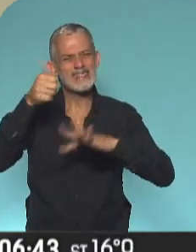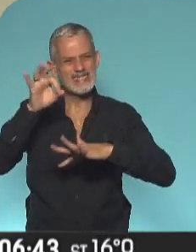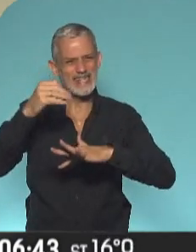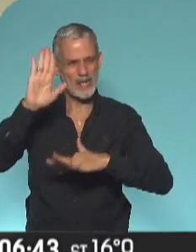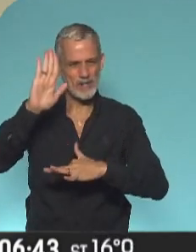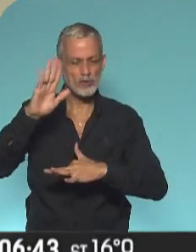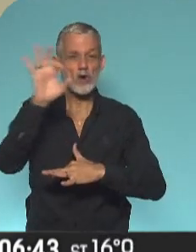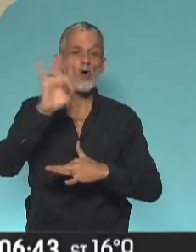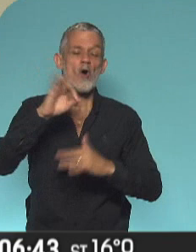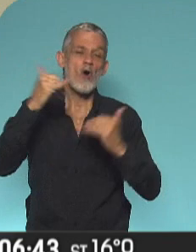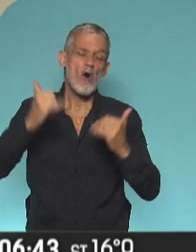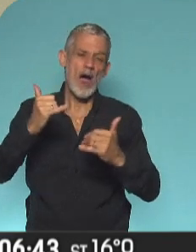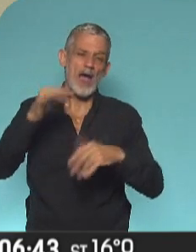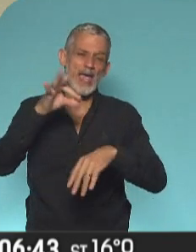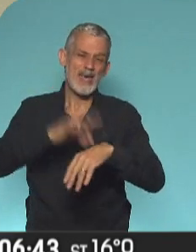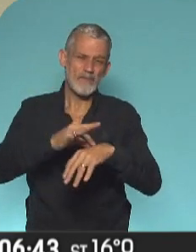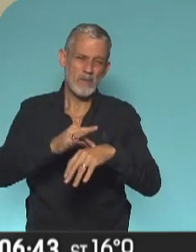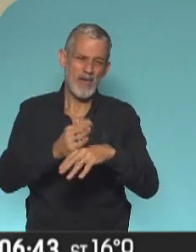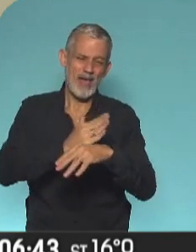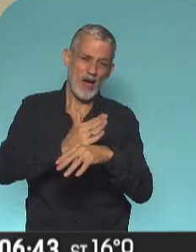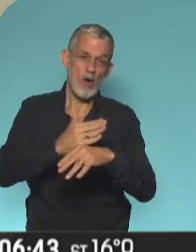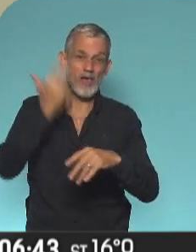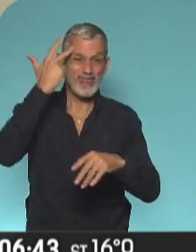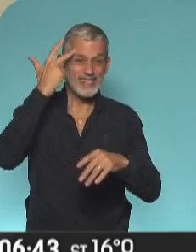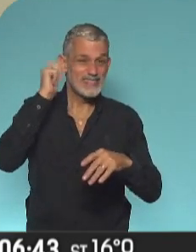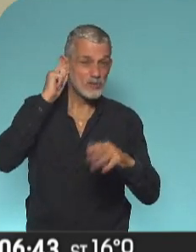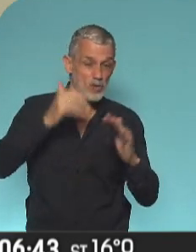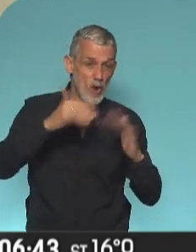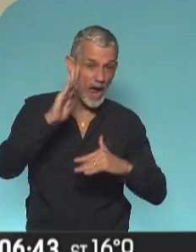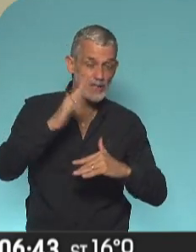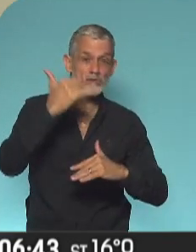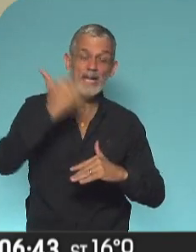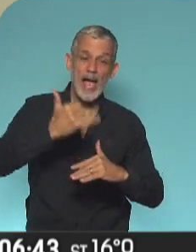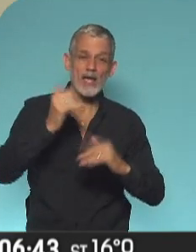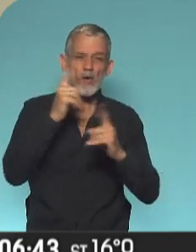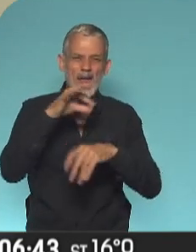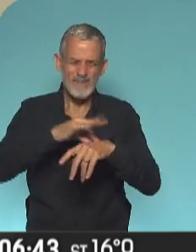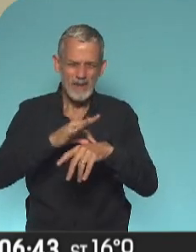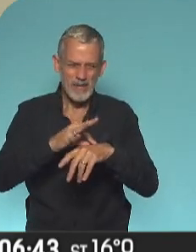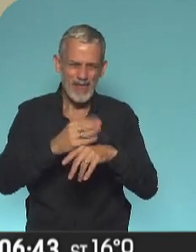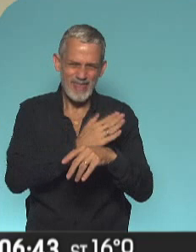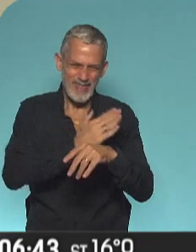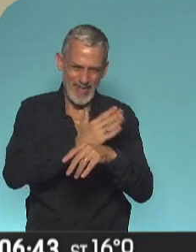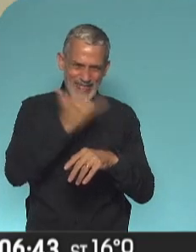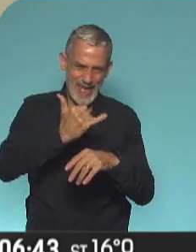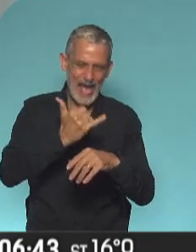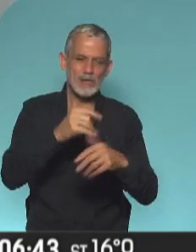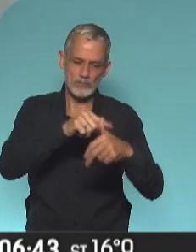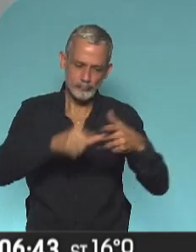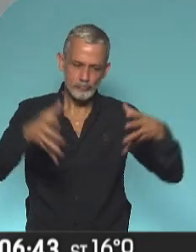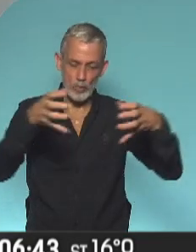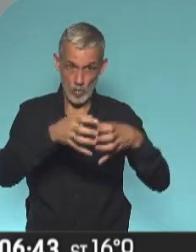años y personas mayores de 18 años con alguna enfermedad preexistente,